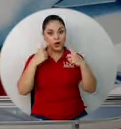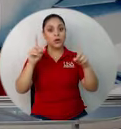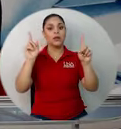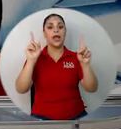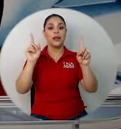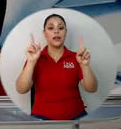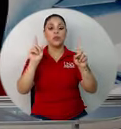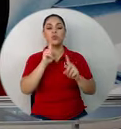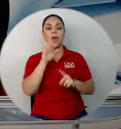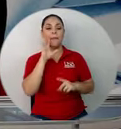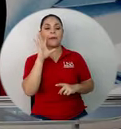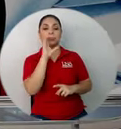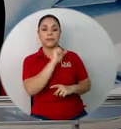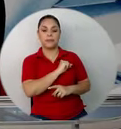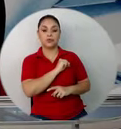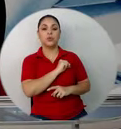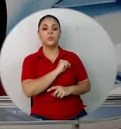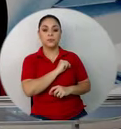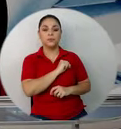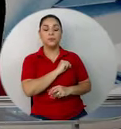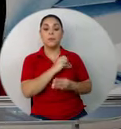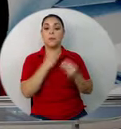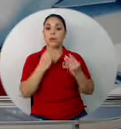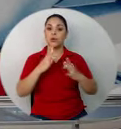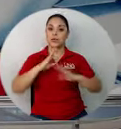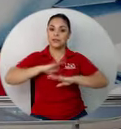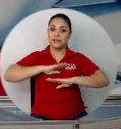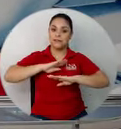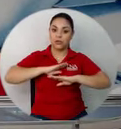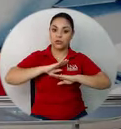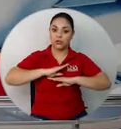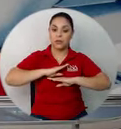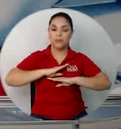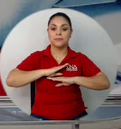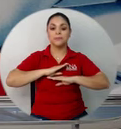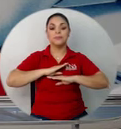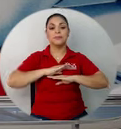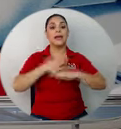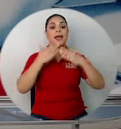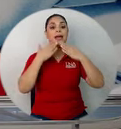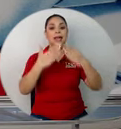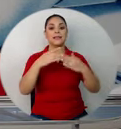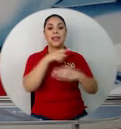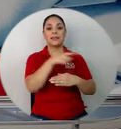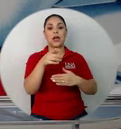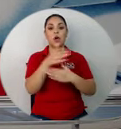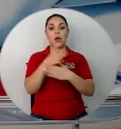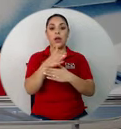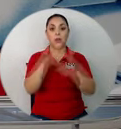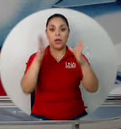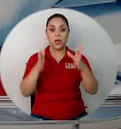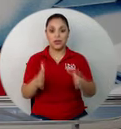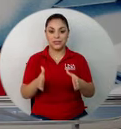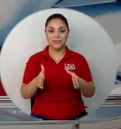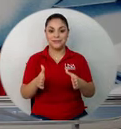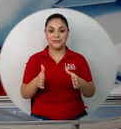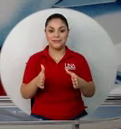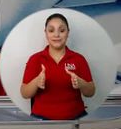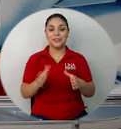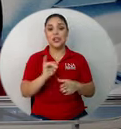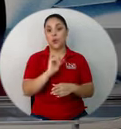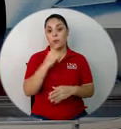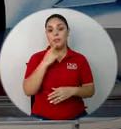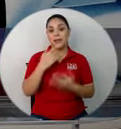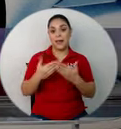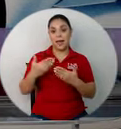alcanzar o lograr una percepción muy satisfactoria por parte de los colaboradores. Y como lo